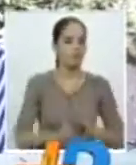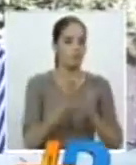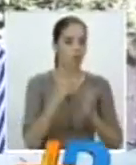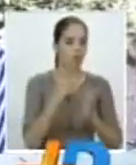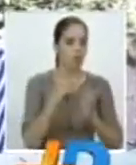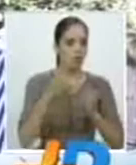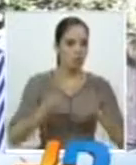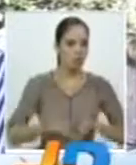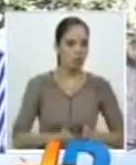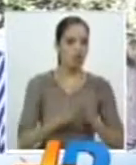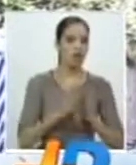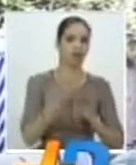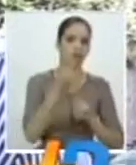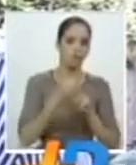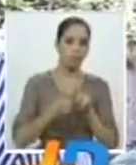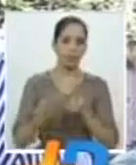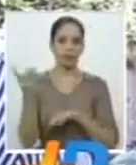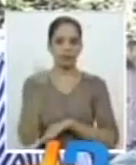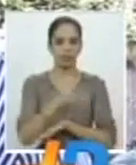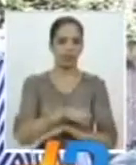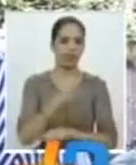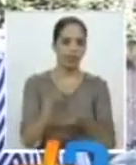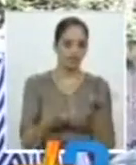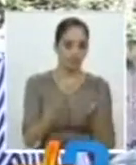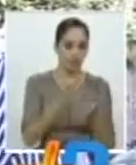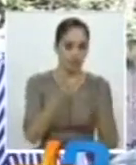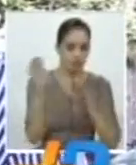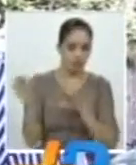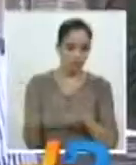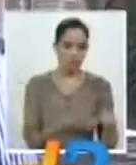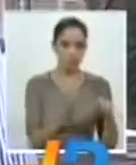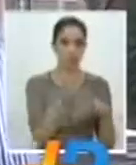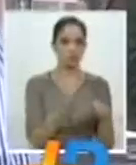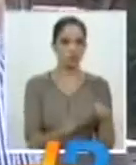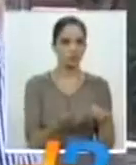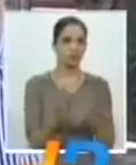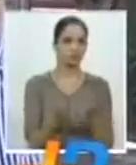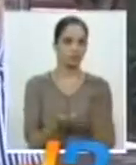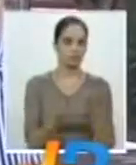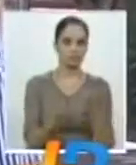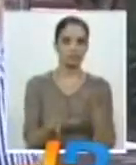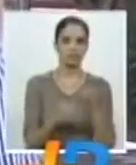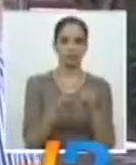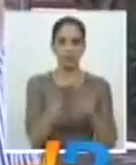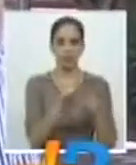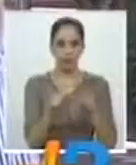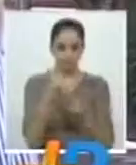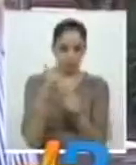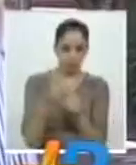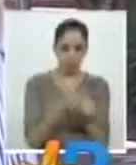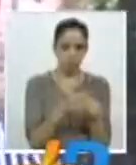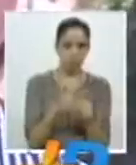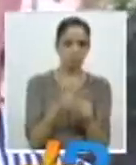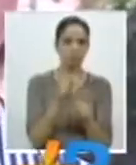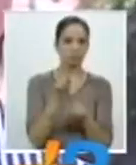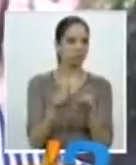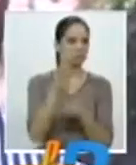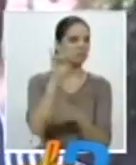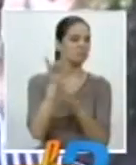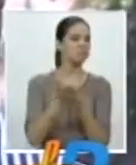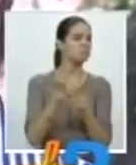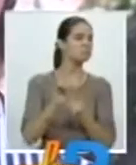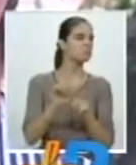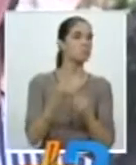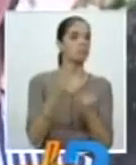influye mucho, año, mes y día influye, el nombre influye en su comportamiento como persona. Ahora sus seguidores, que en principio no le daban tanta credibilidad, esperan que